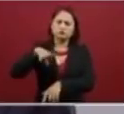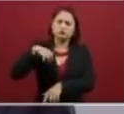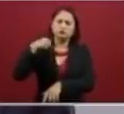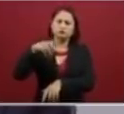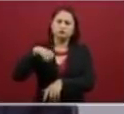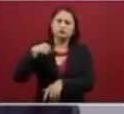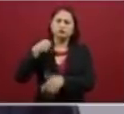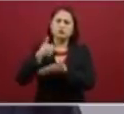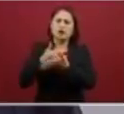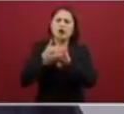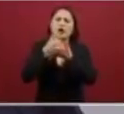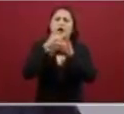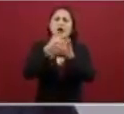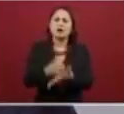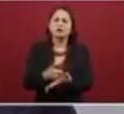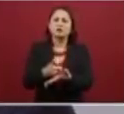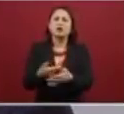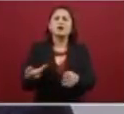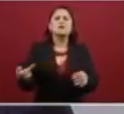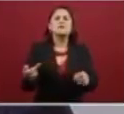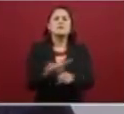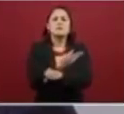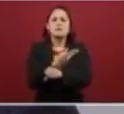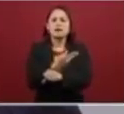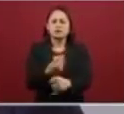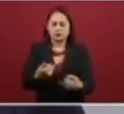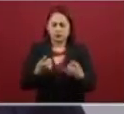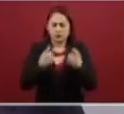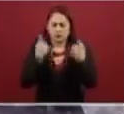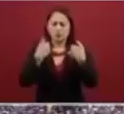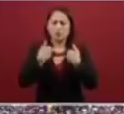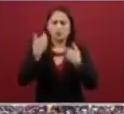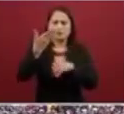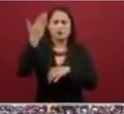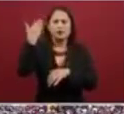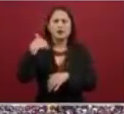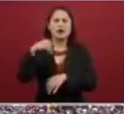paradero de los jóvenes de Ayotzinapa.